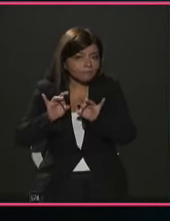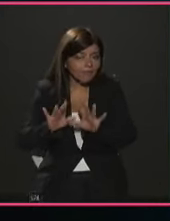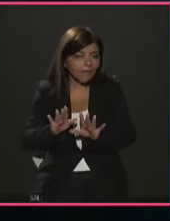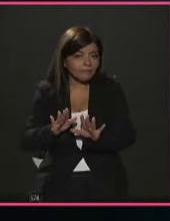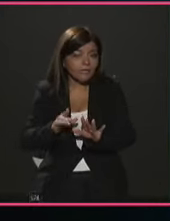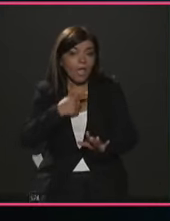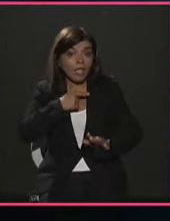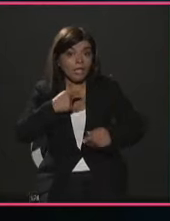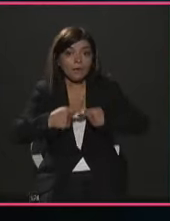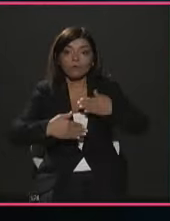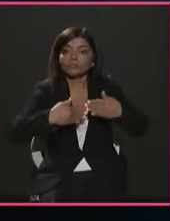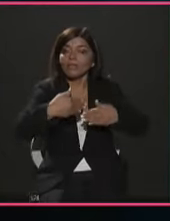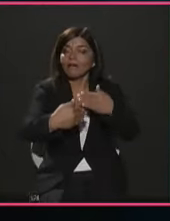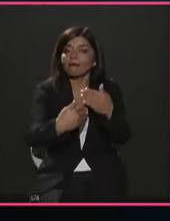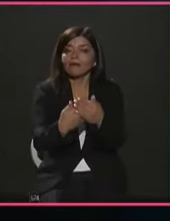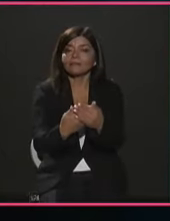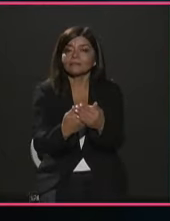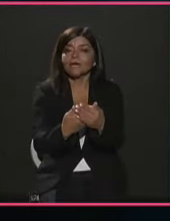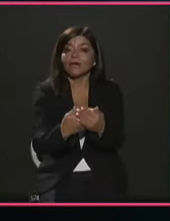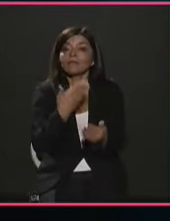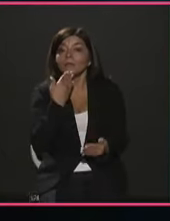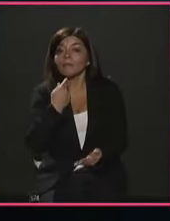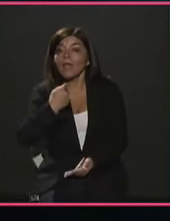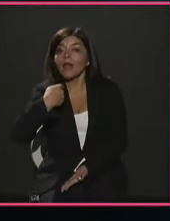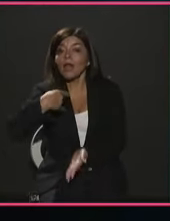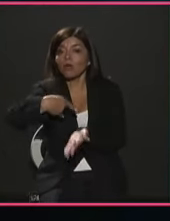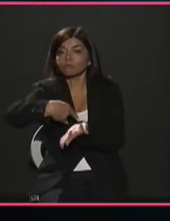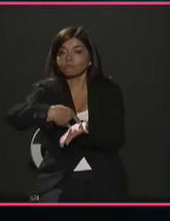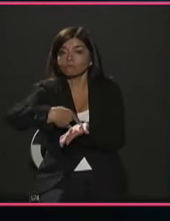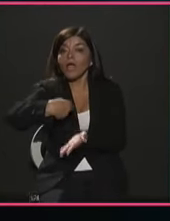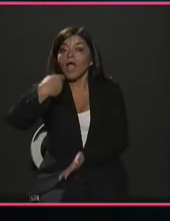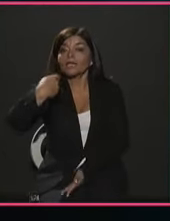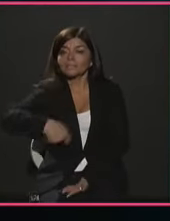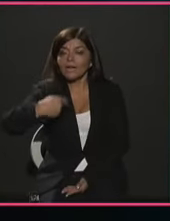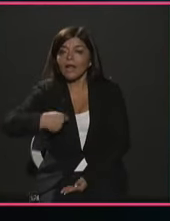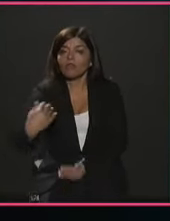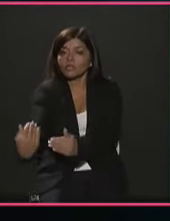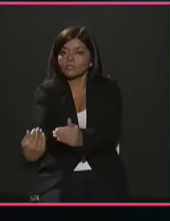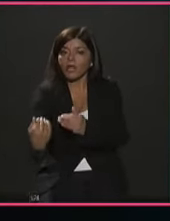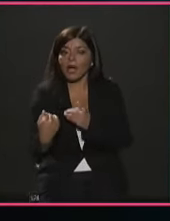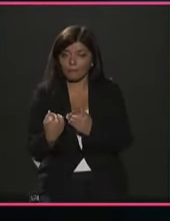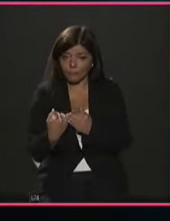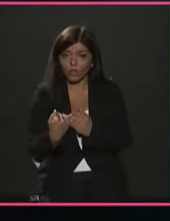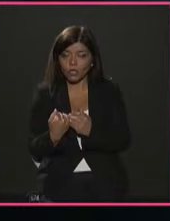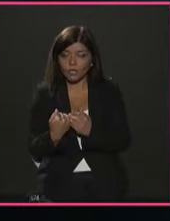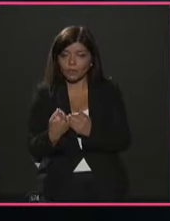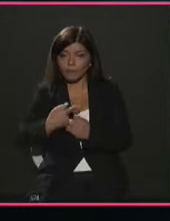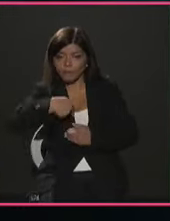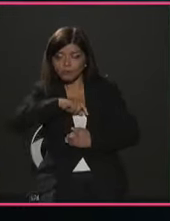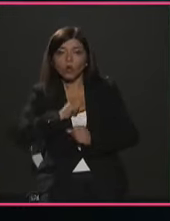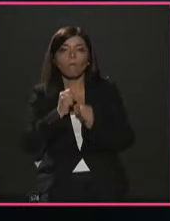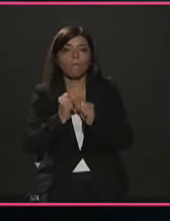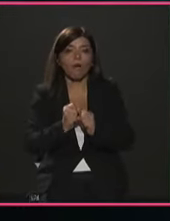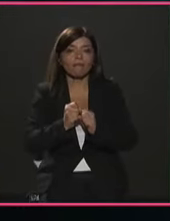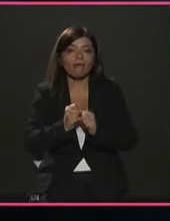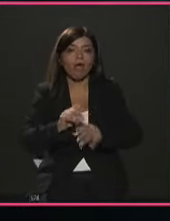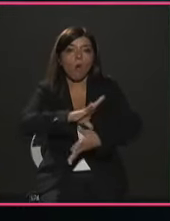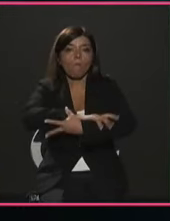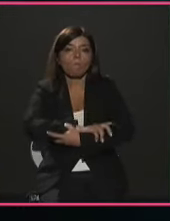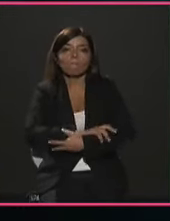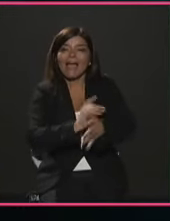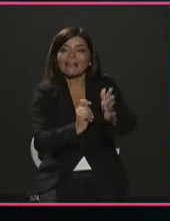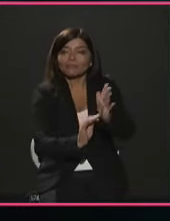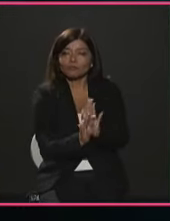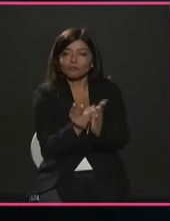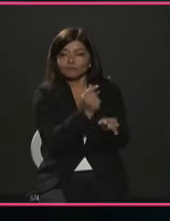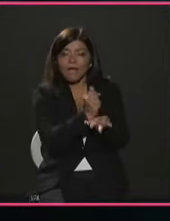queremos avanzar En esa dirección los senadores y los parlamentarios también nos apoyen en poder tener un pacto fiscal